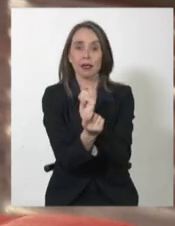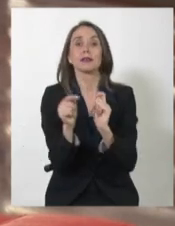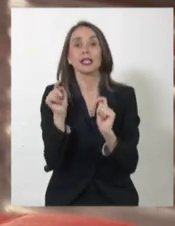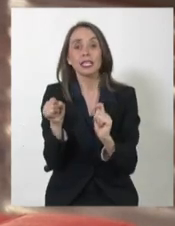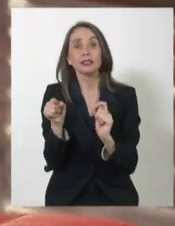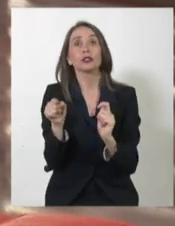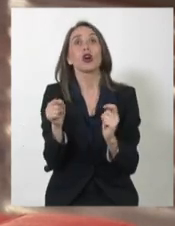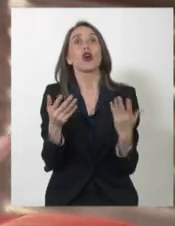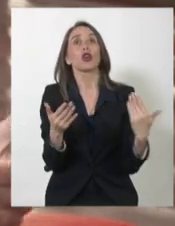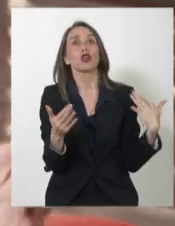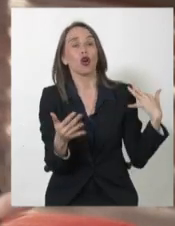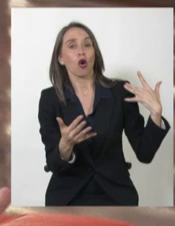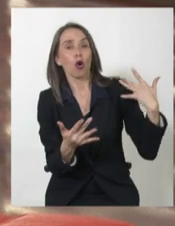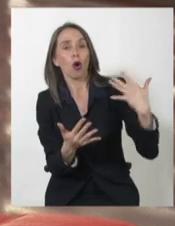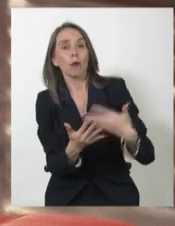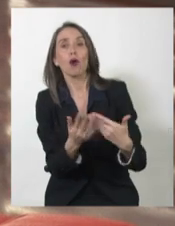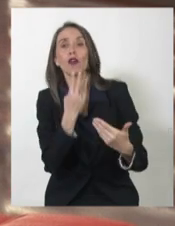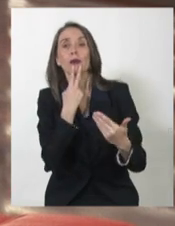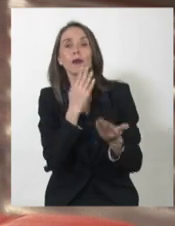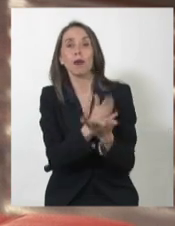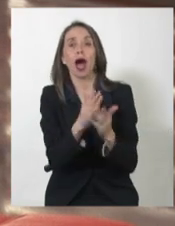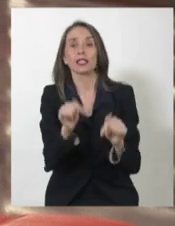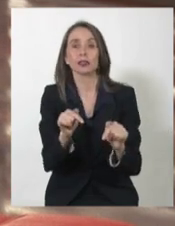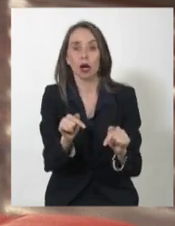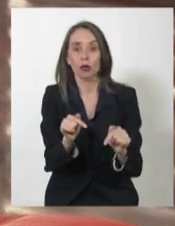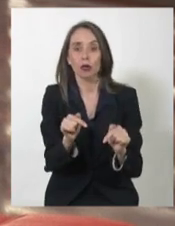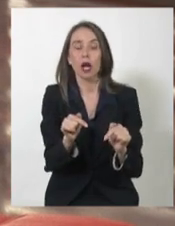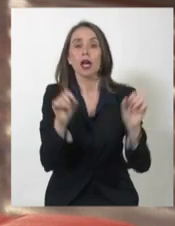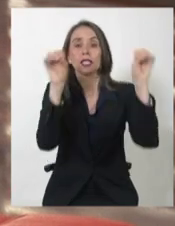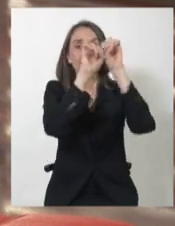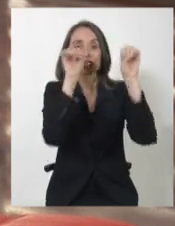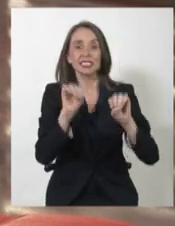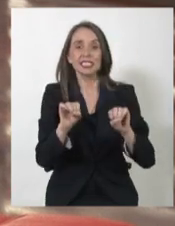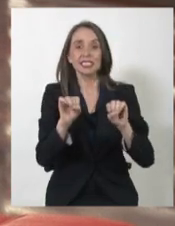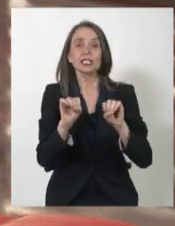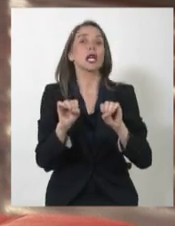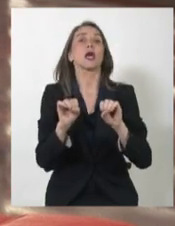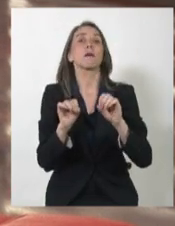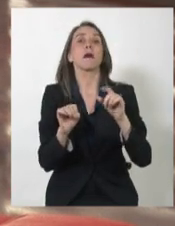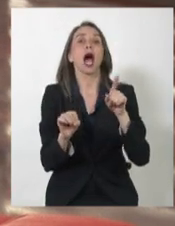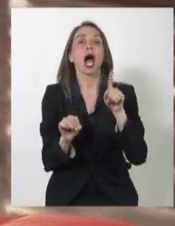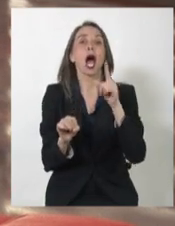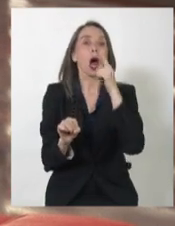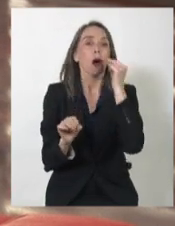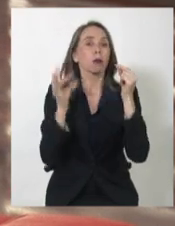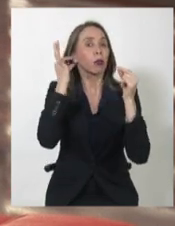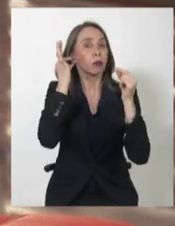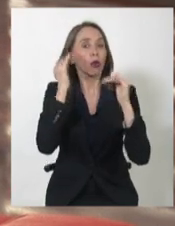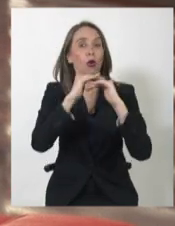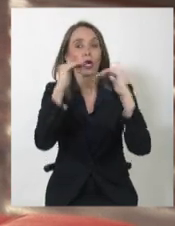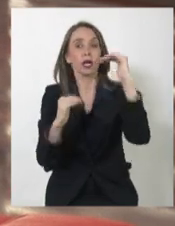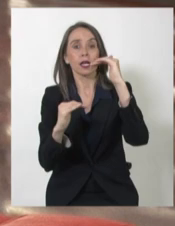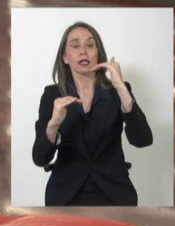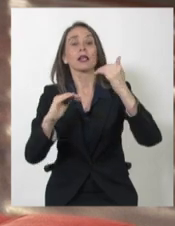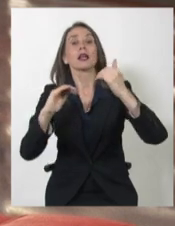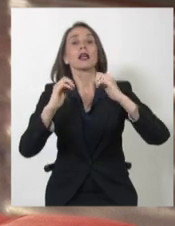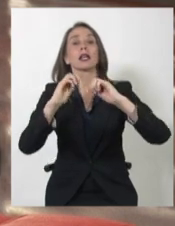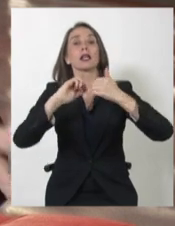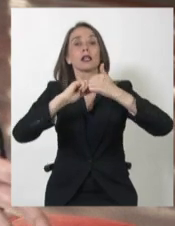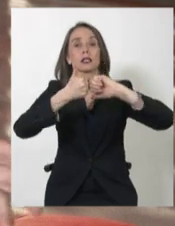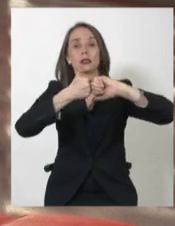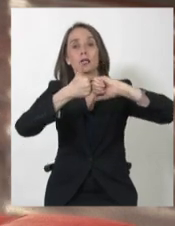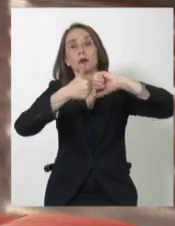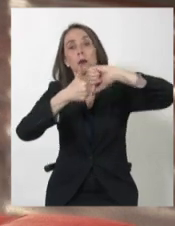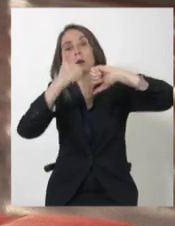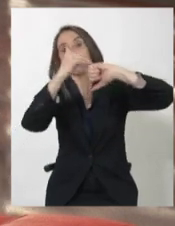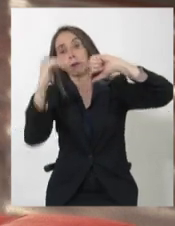cómo lo hemos estado viviendo hasta ahora, ¿no es cierto? Conforme a un sistema sexo-género donde las mujeres siempre vamos al final de la cola. Y respecto